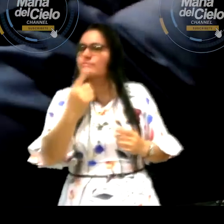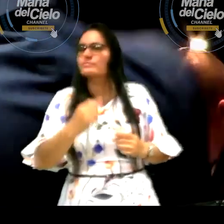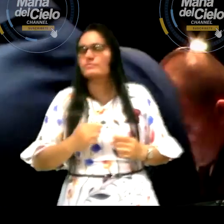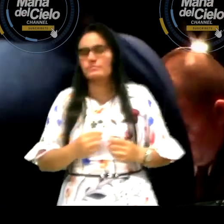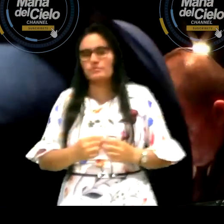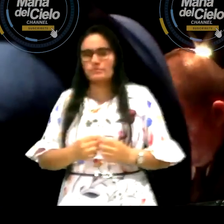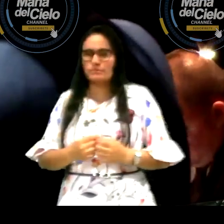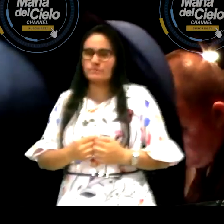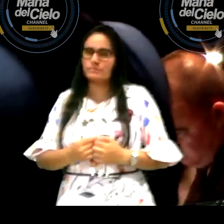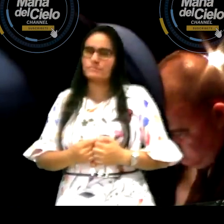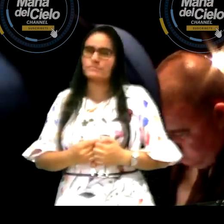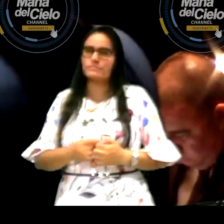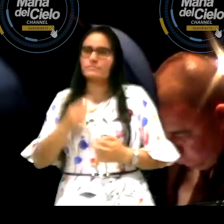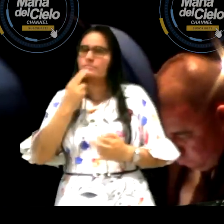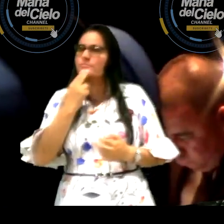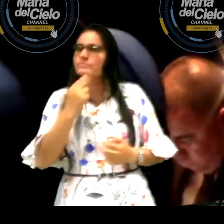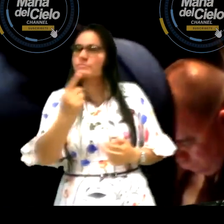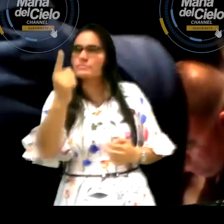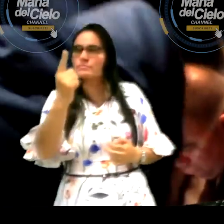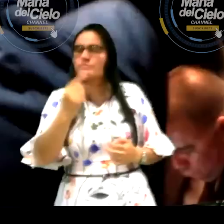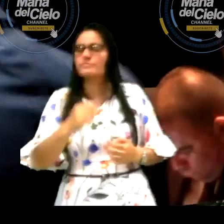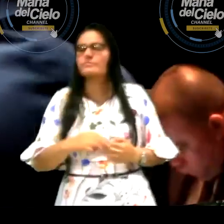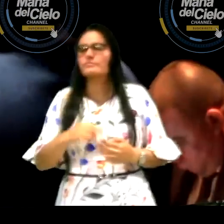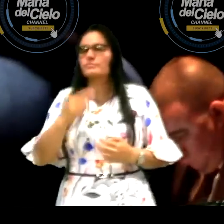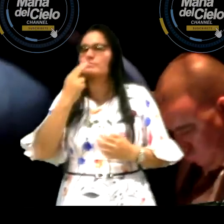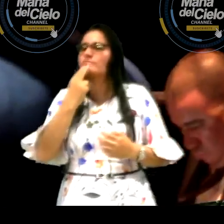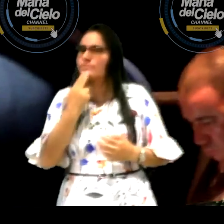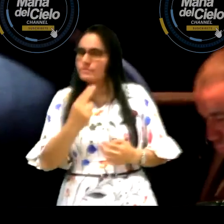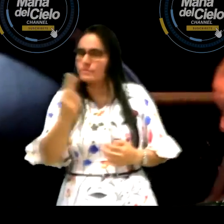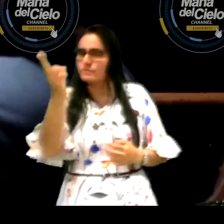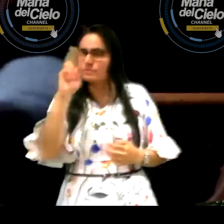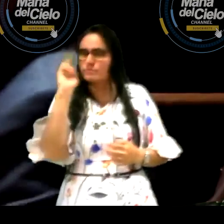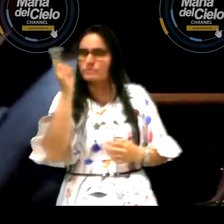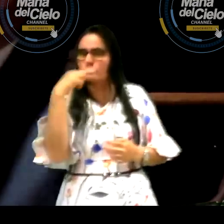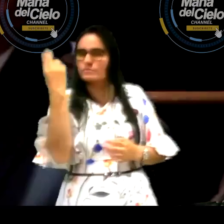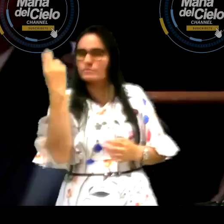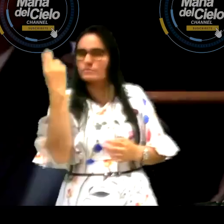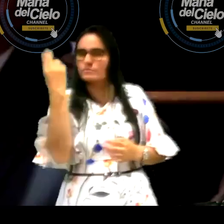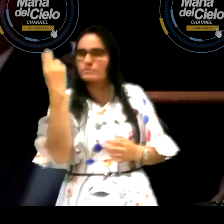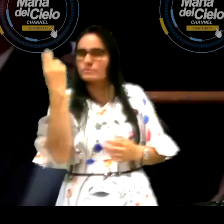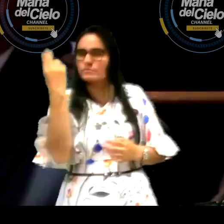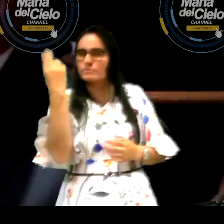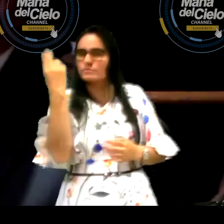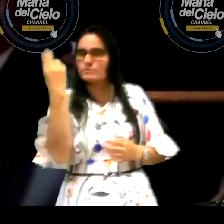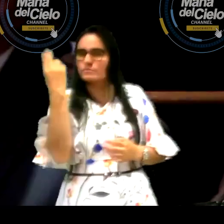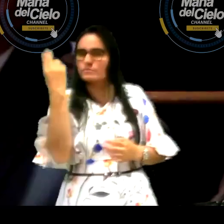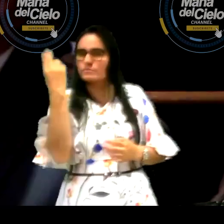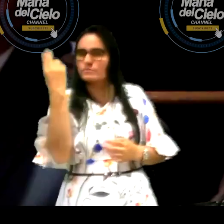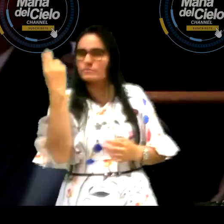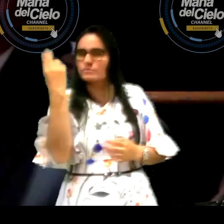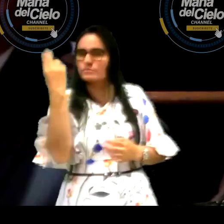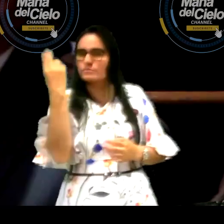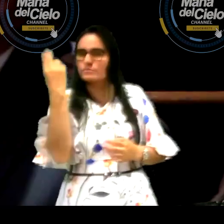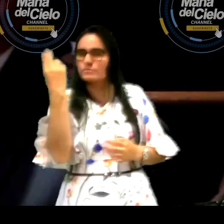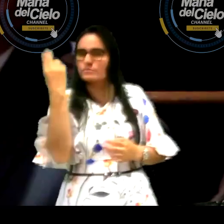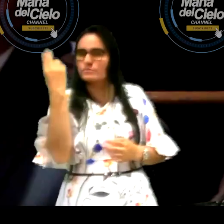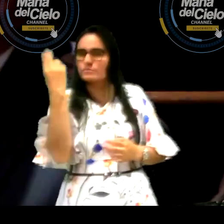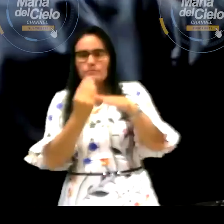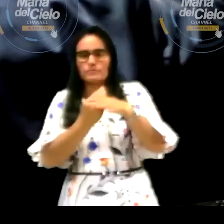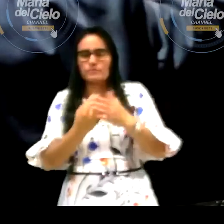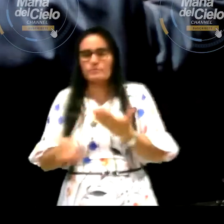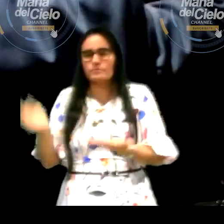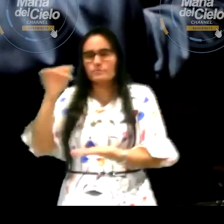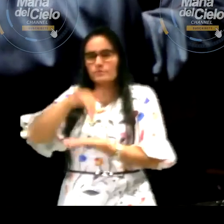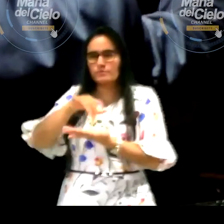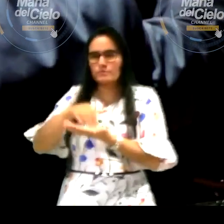Es más, te lo vuelvo a decir. Te lo repito, iglesia, porque a veces hemos creído cosas en